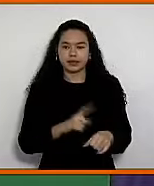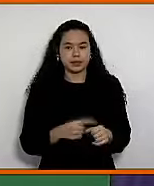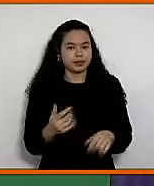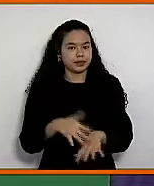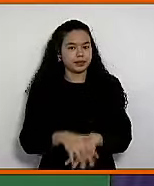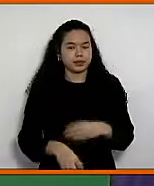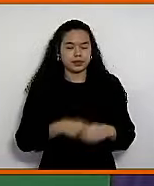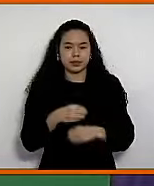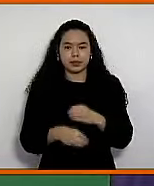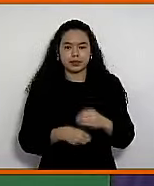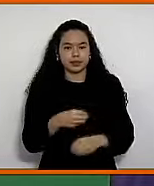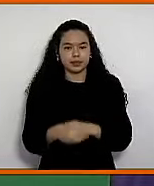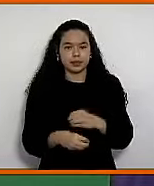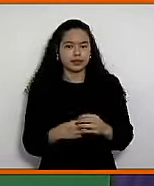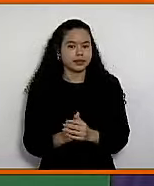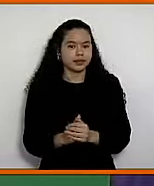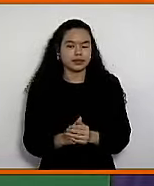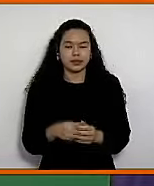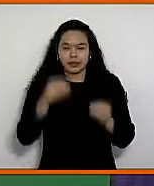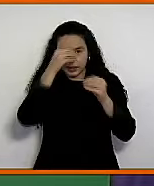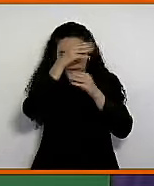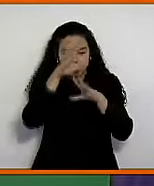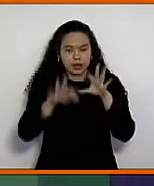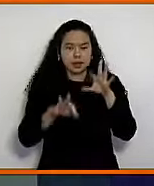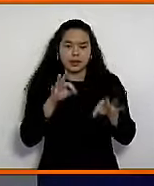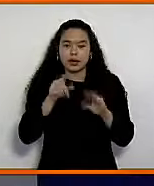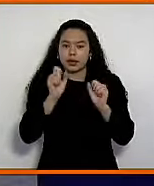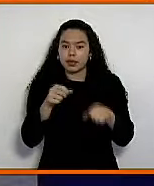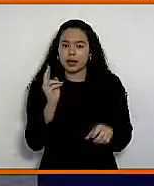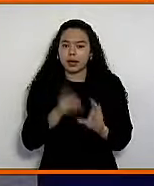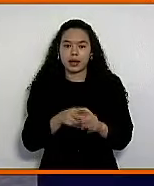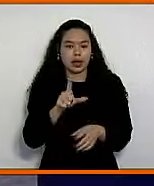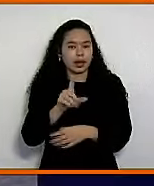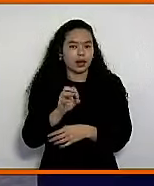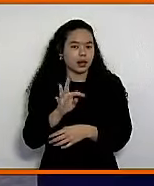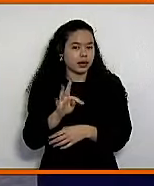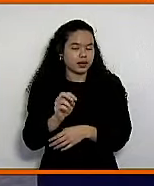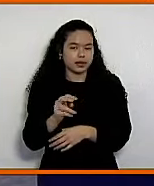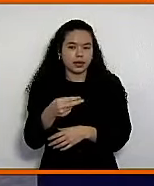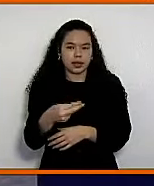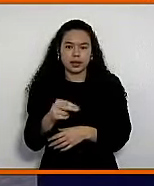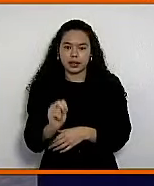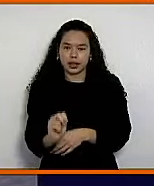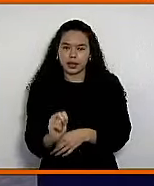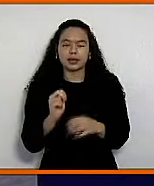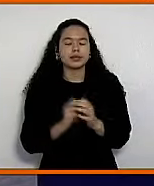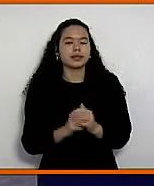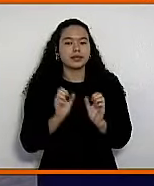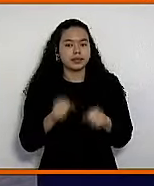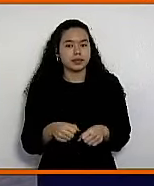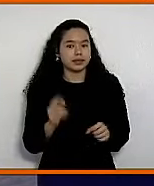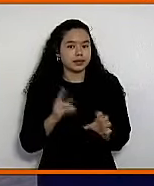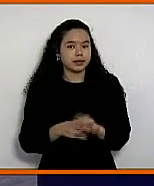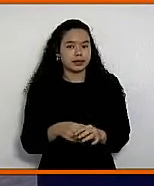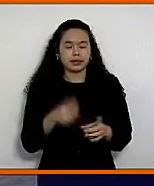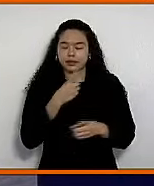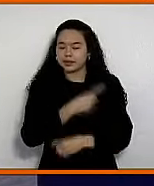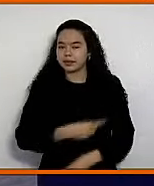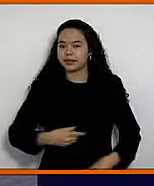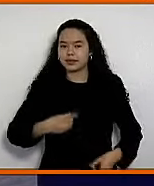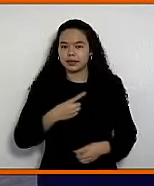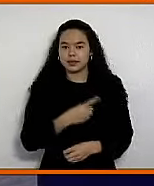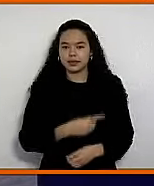nuestras esferas ya están incorporadas, te quiero invitar a que ingreses a loto.hn para que puedas disfrutar